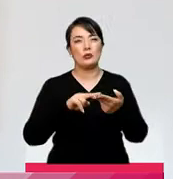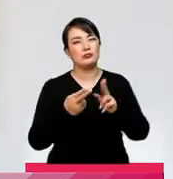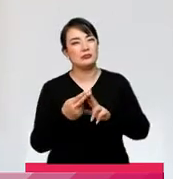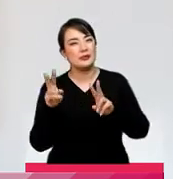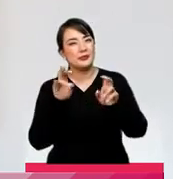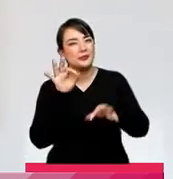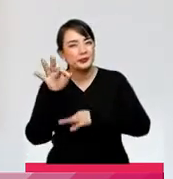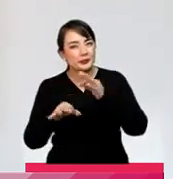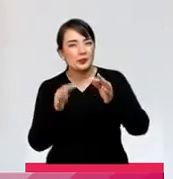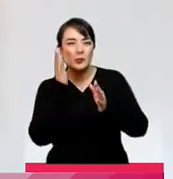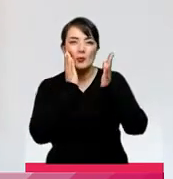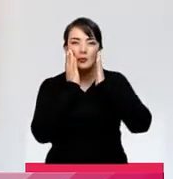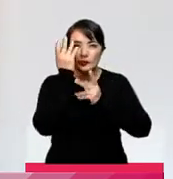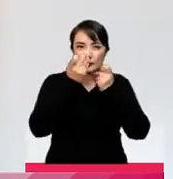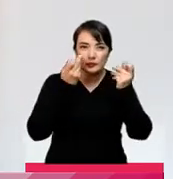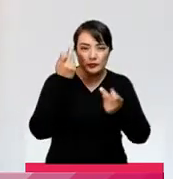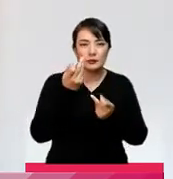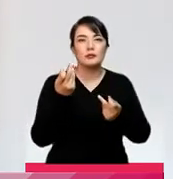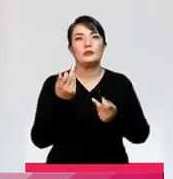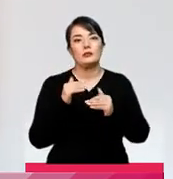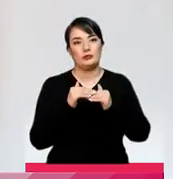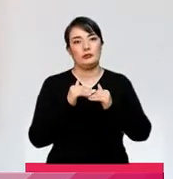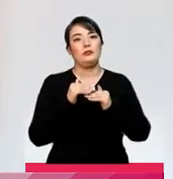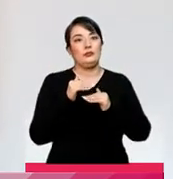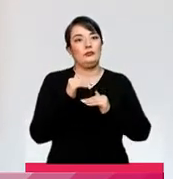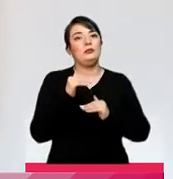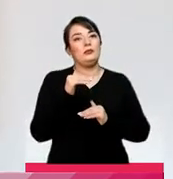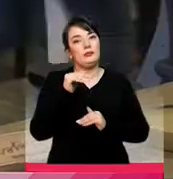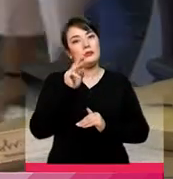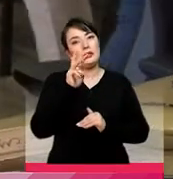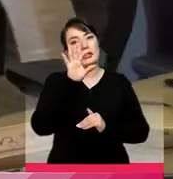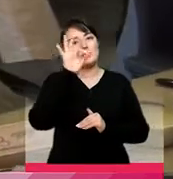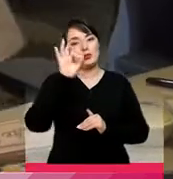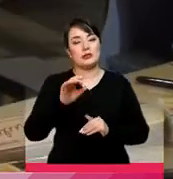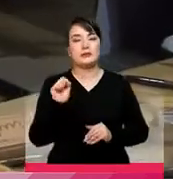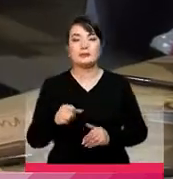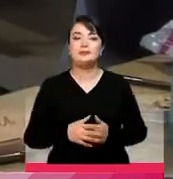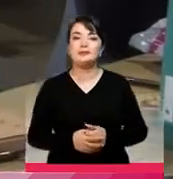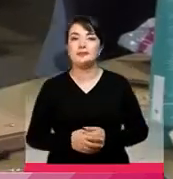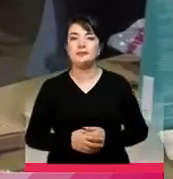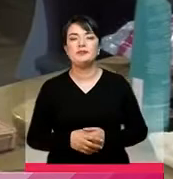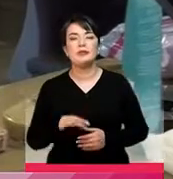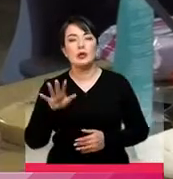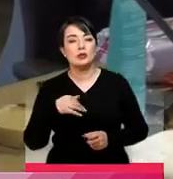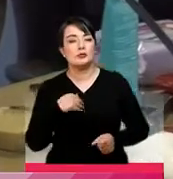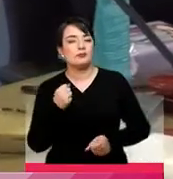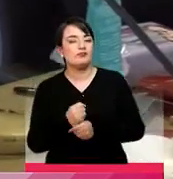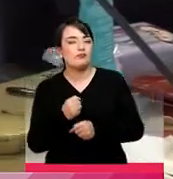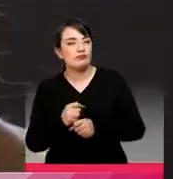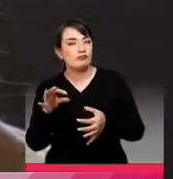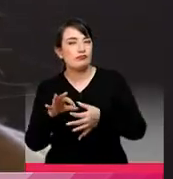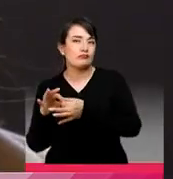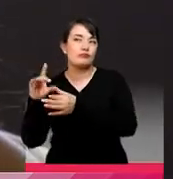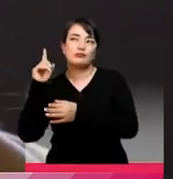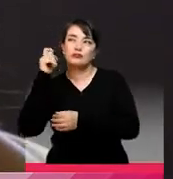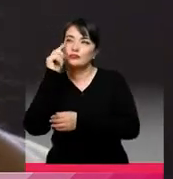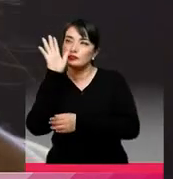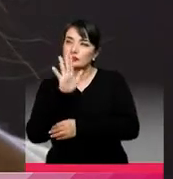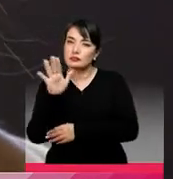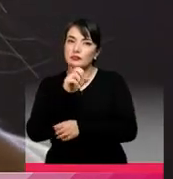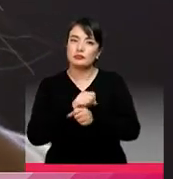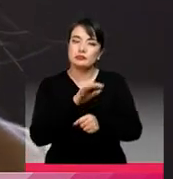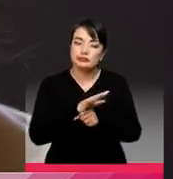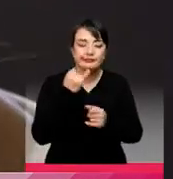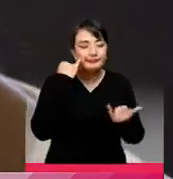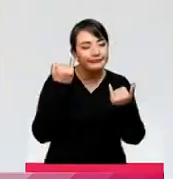de la piel han tenido un crecimiento de alrededor del 3%. El sector trabaja con el gobierno nacional y distrital en iniciativas para